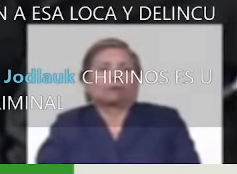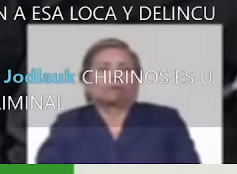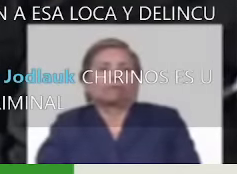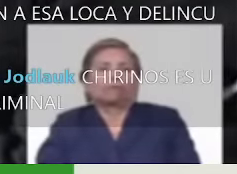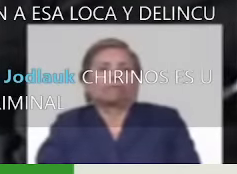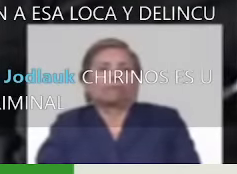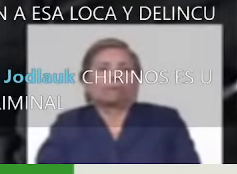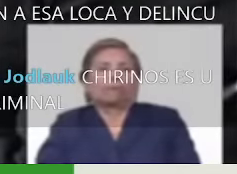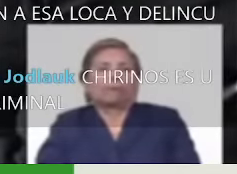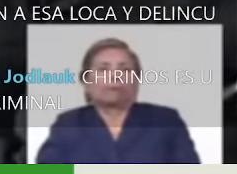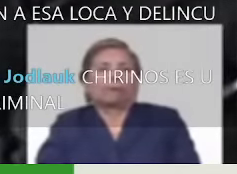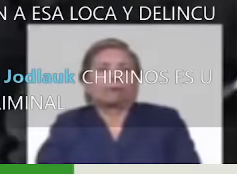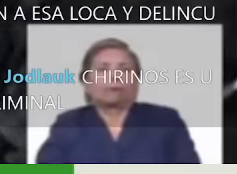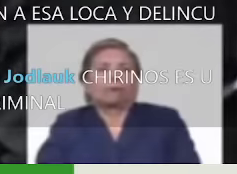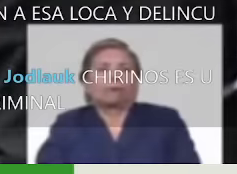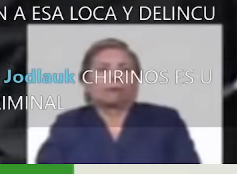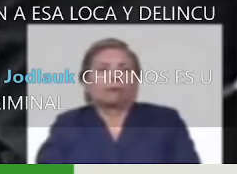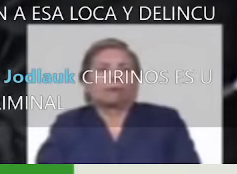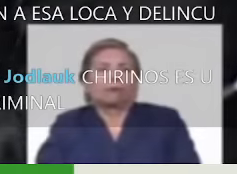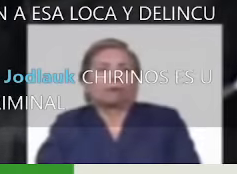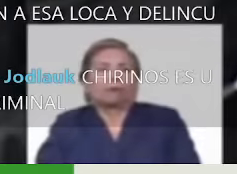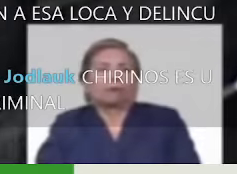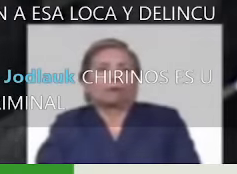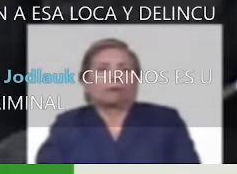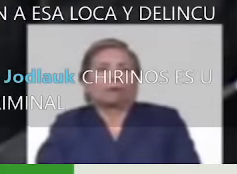Bien, samurái, como dice mi amigo Pavel.